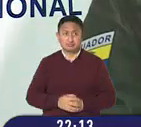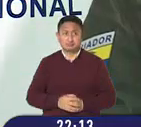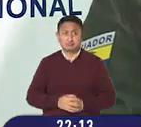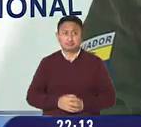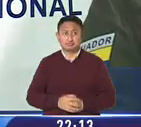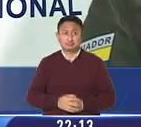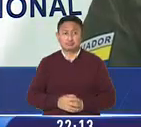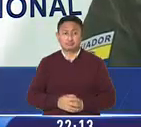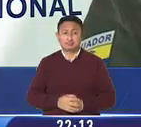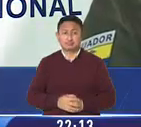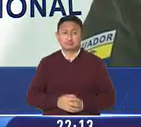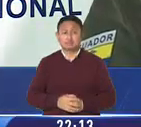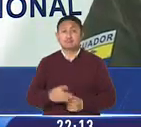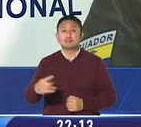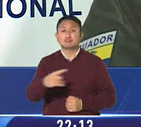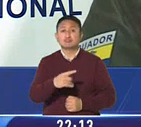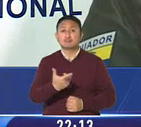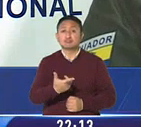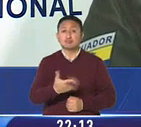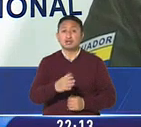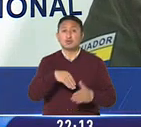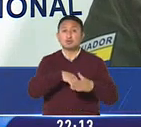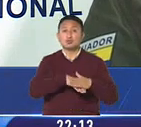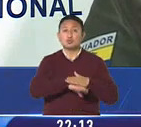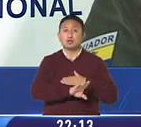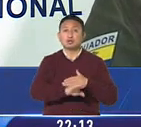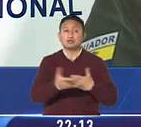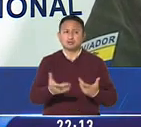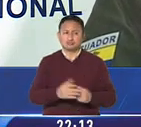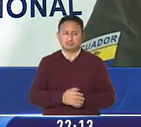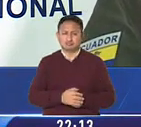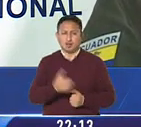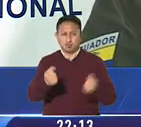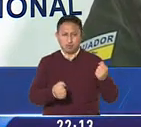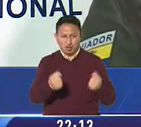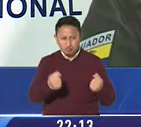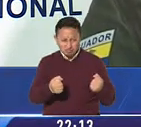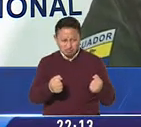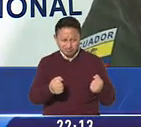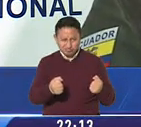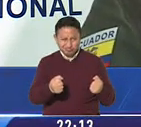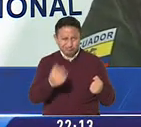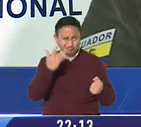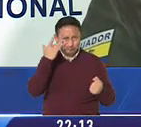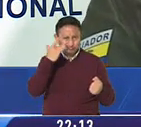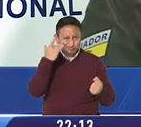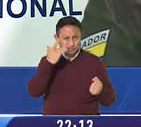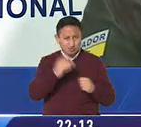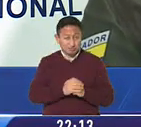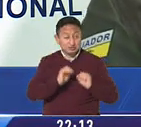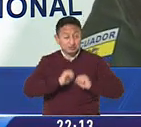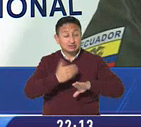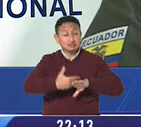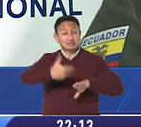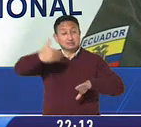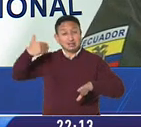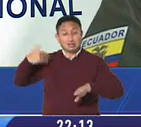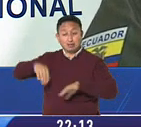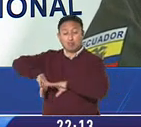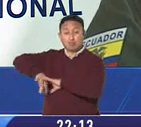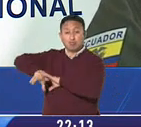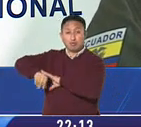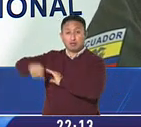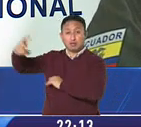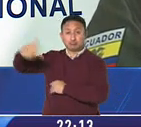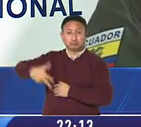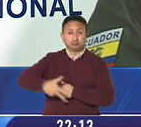se estarían almacenando vehículos de dudosa procedencia que posiblemente habían sido sustraídos en